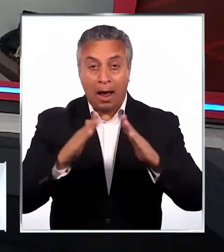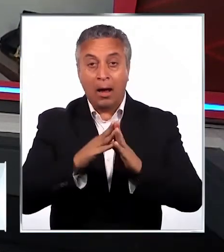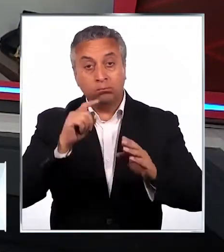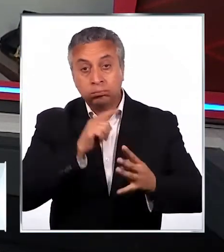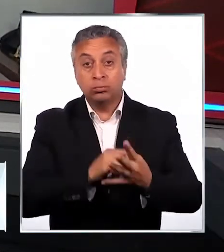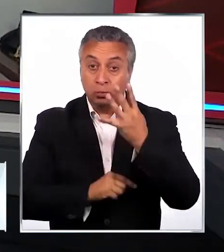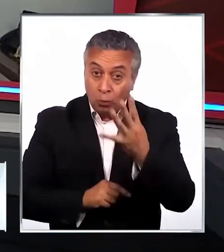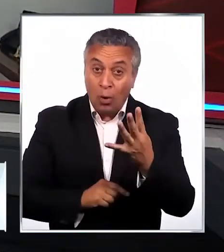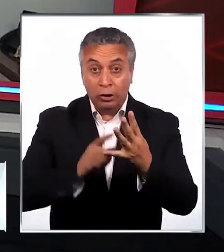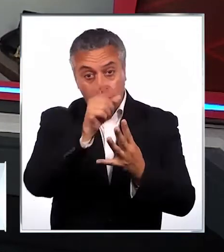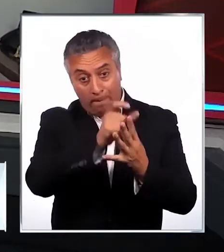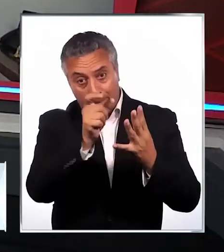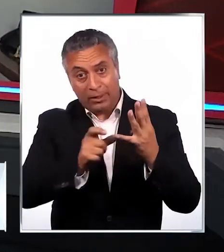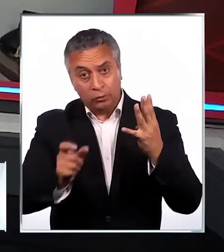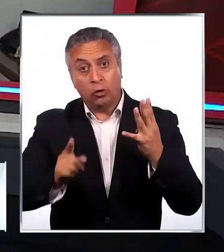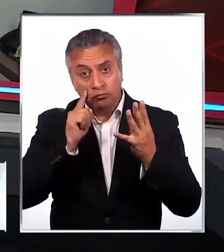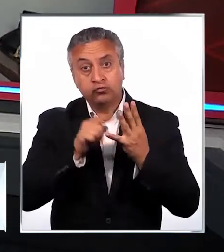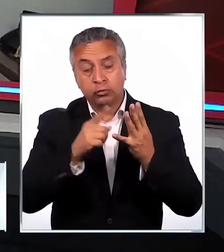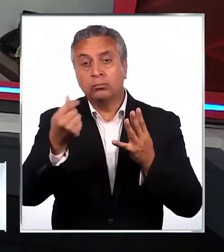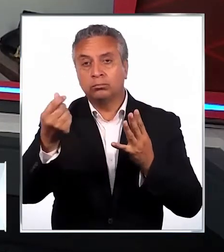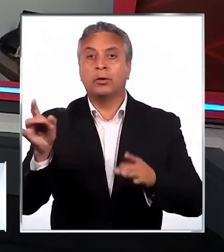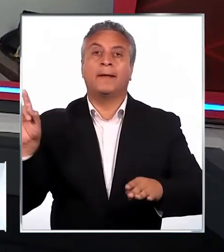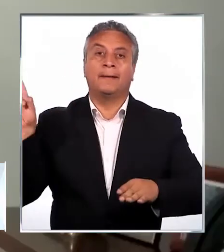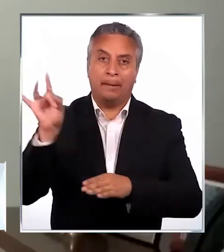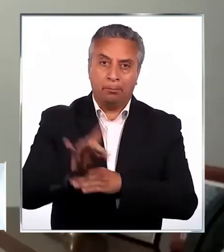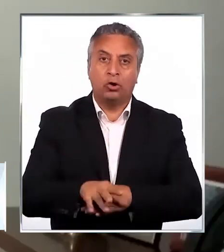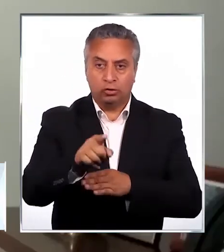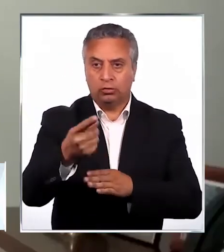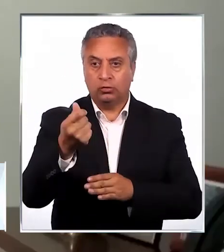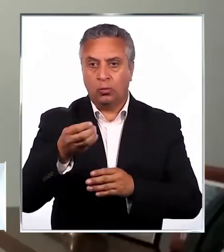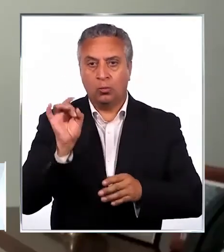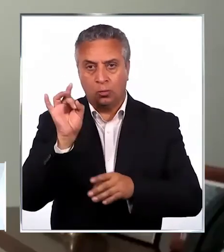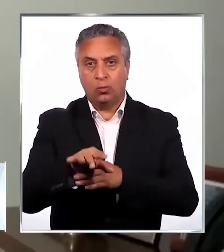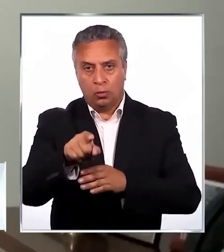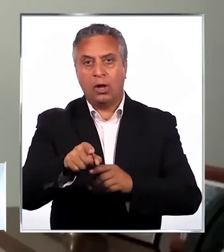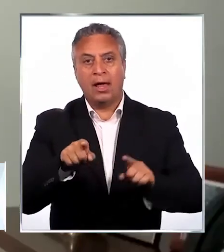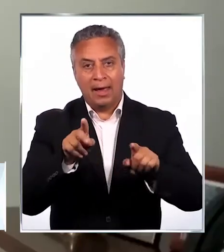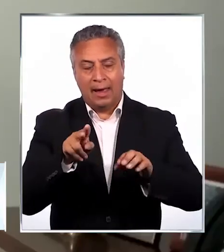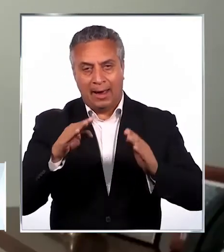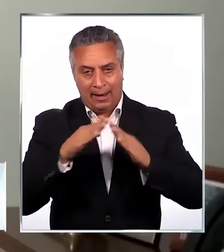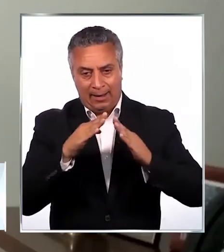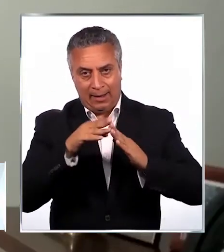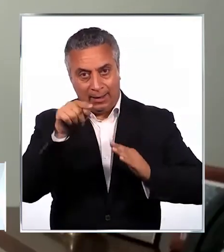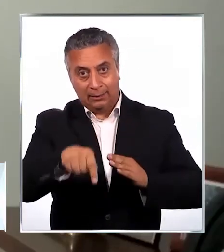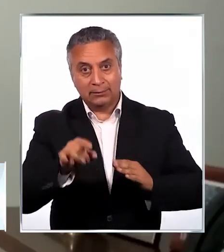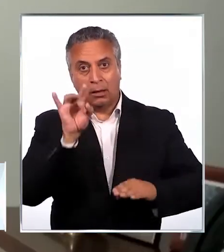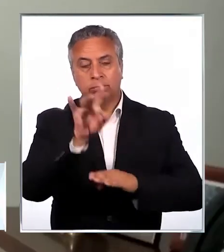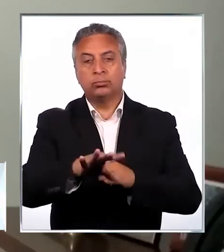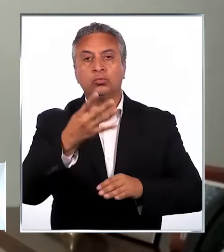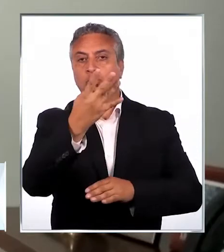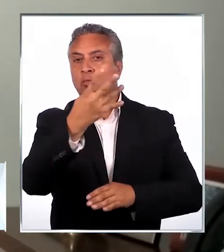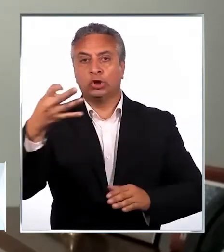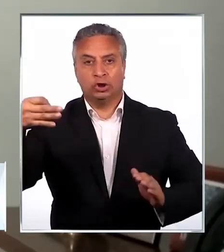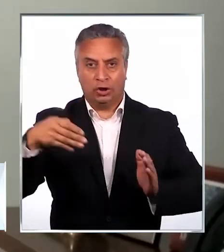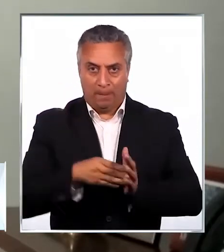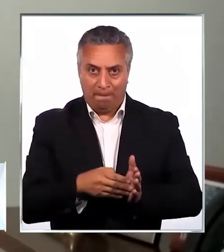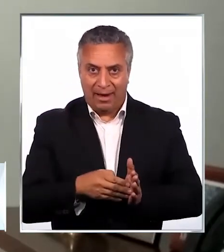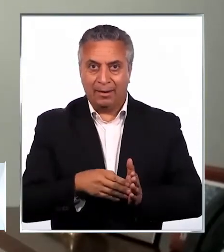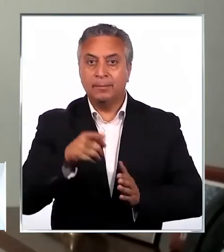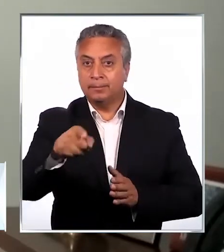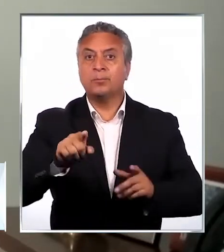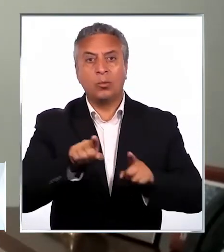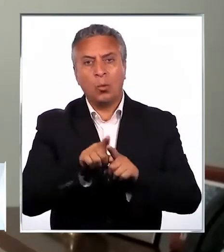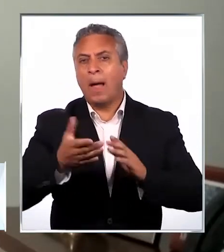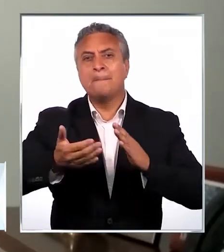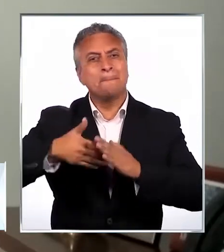hogar que tiene 4 integrantes va a recibir depositado en la cuenta de ese jefe de hogar 400.000 pesos. Esto